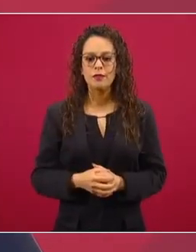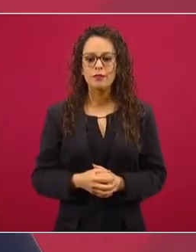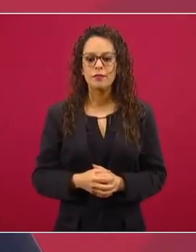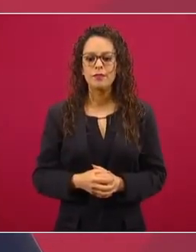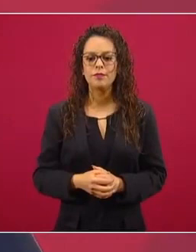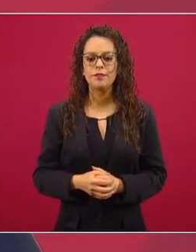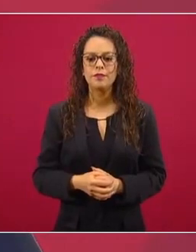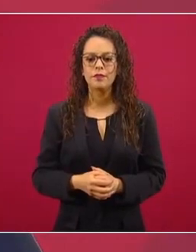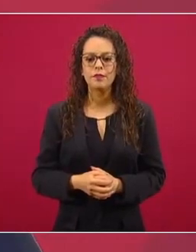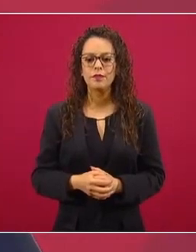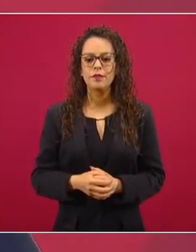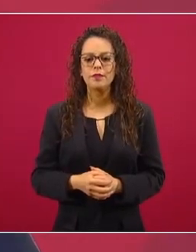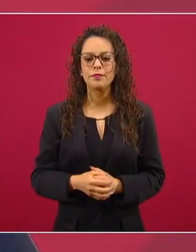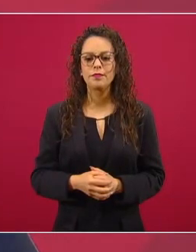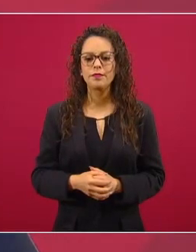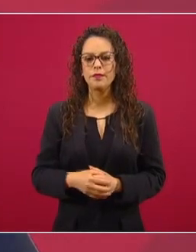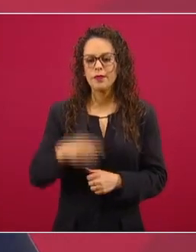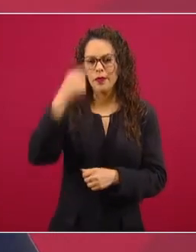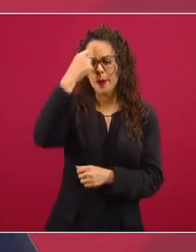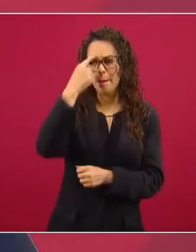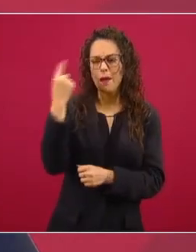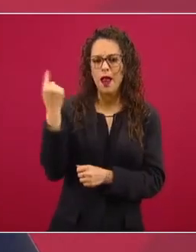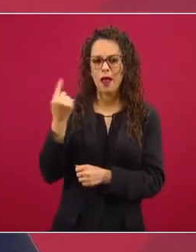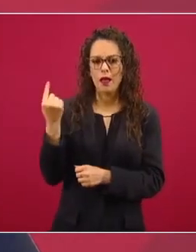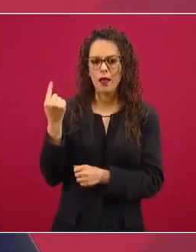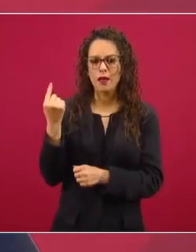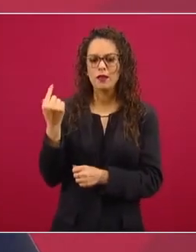a un meeting,